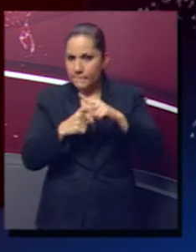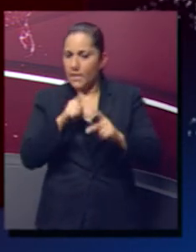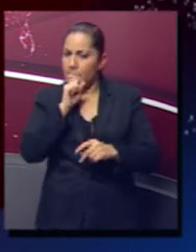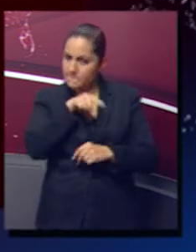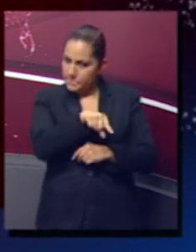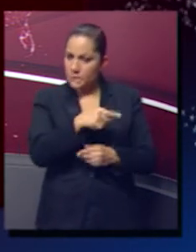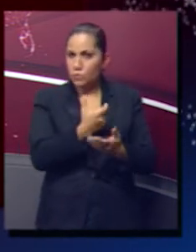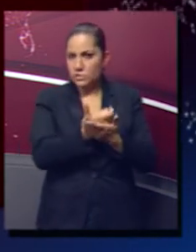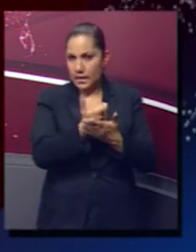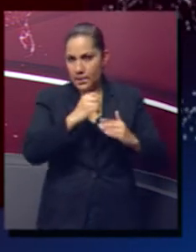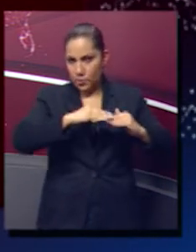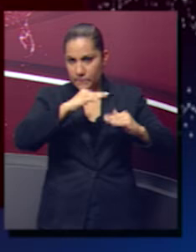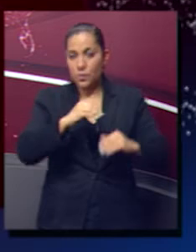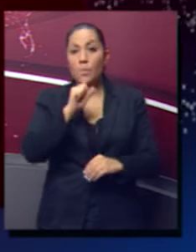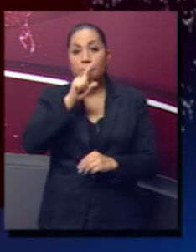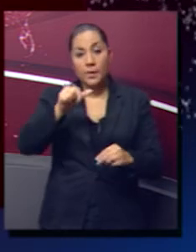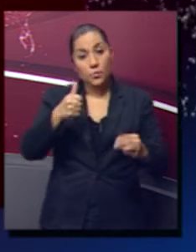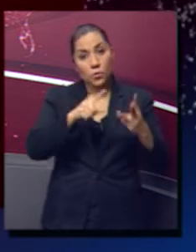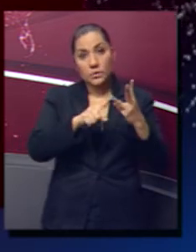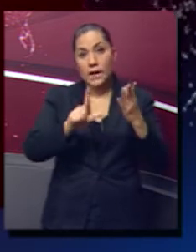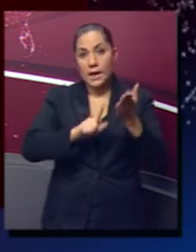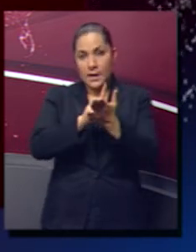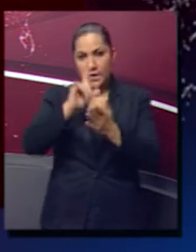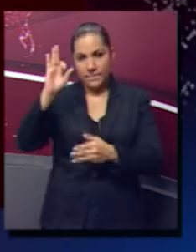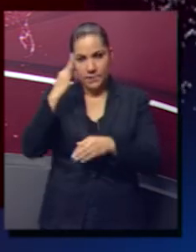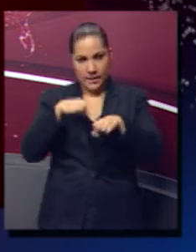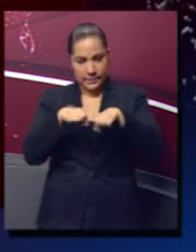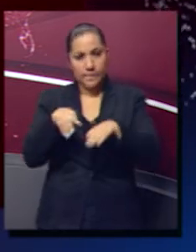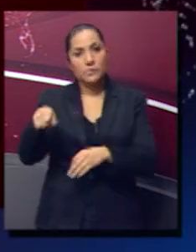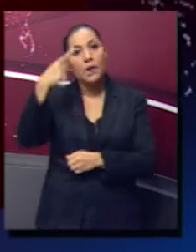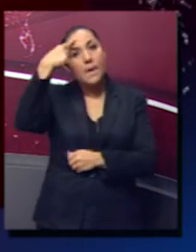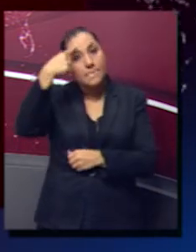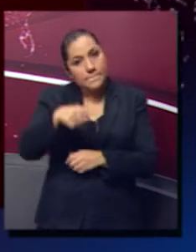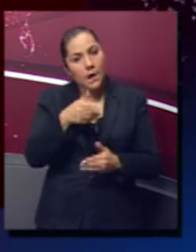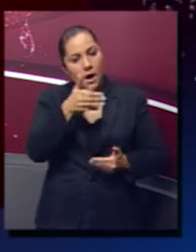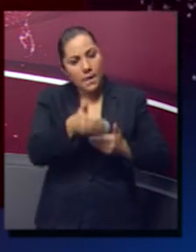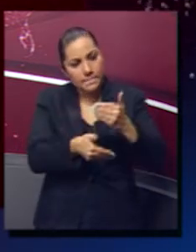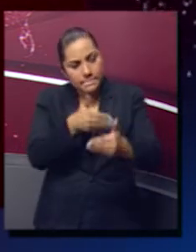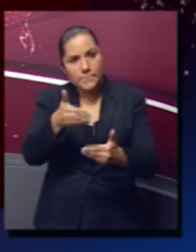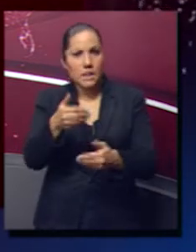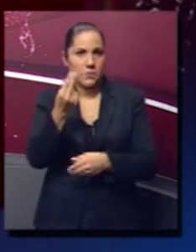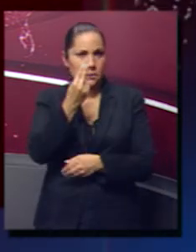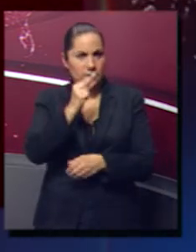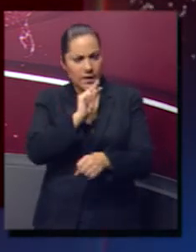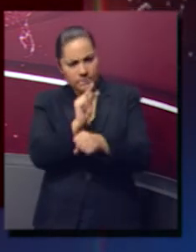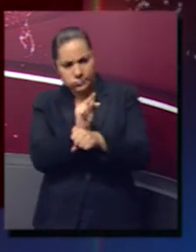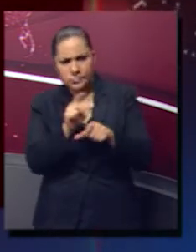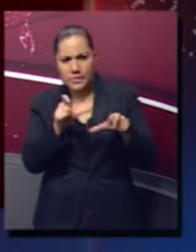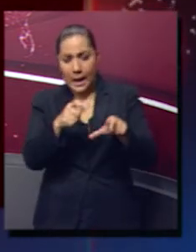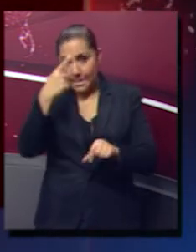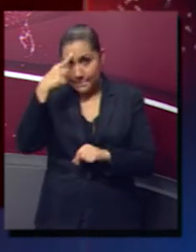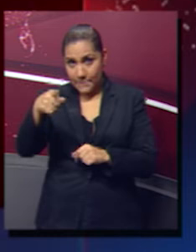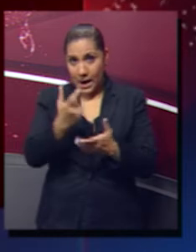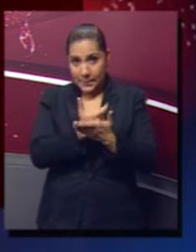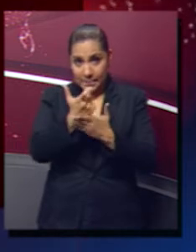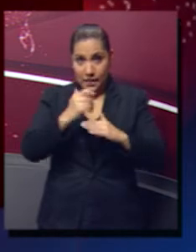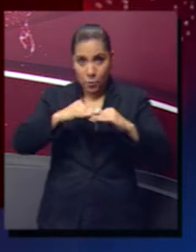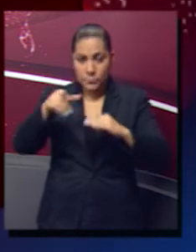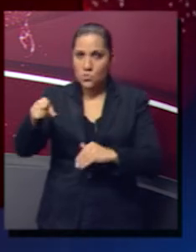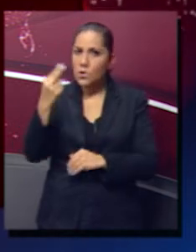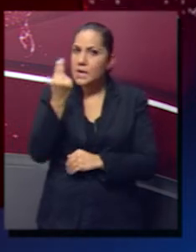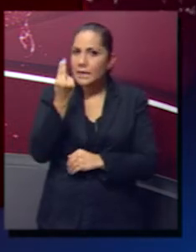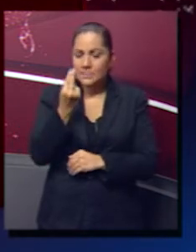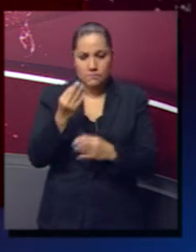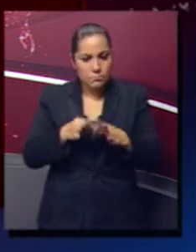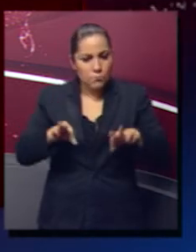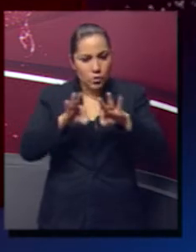se reforma la Ley Federal del Trabajo en busca de garantizar y vigilar por la autoridad que el salario sea suficiente para satisfacer las necesidades esenciales